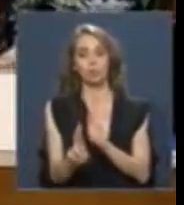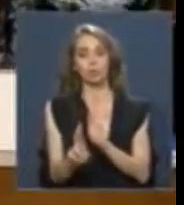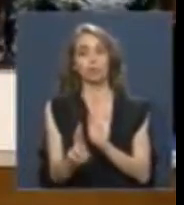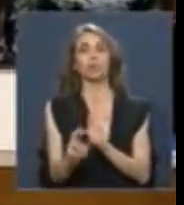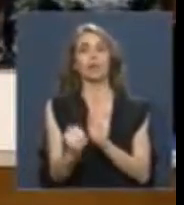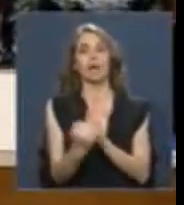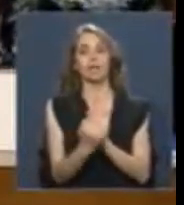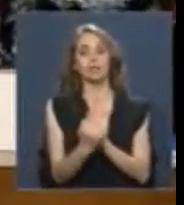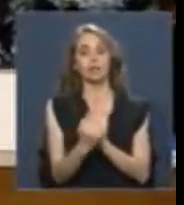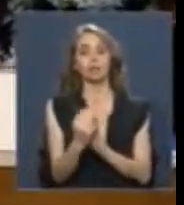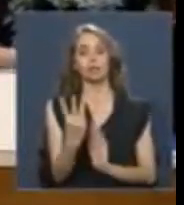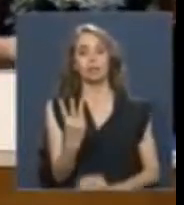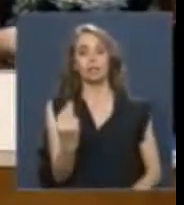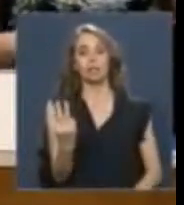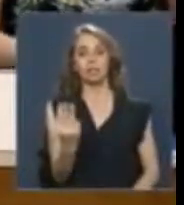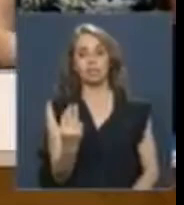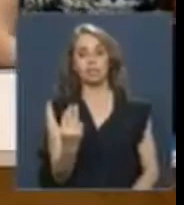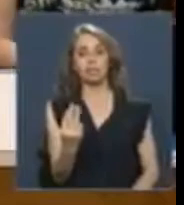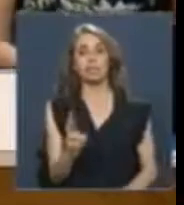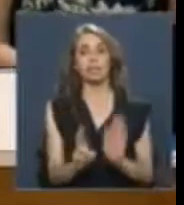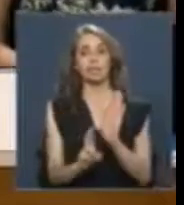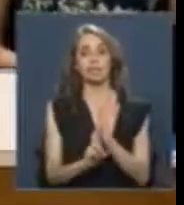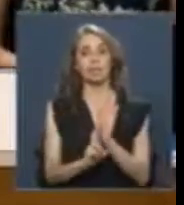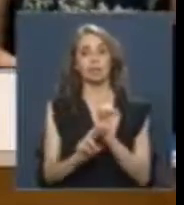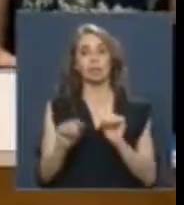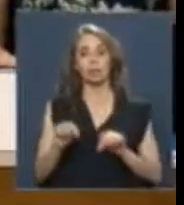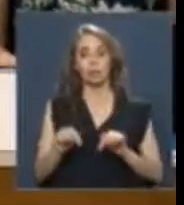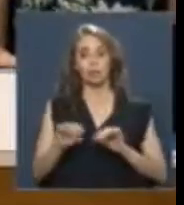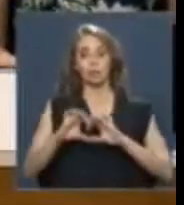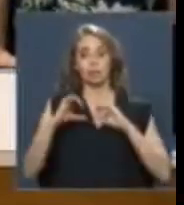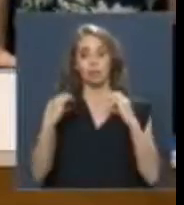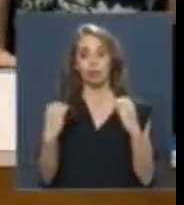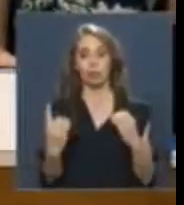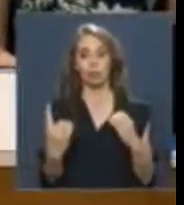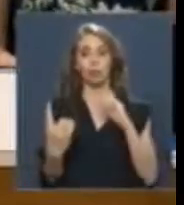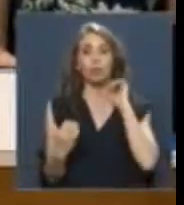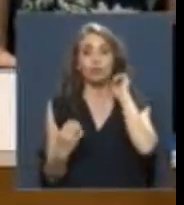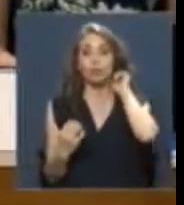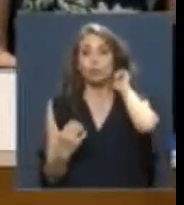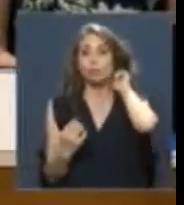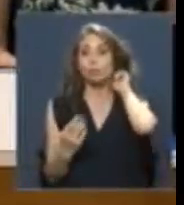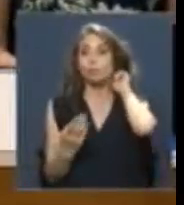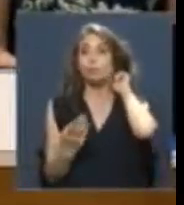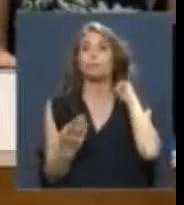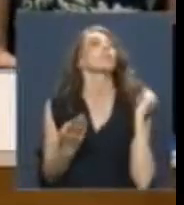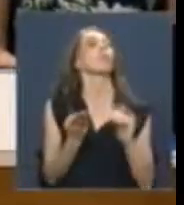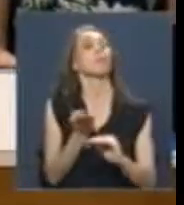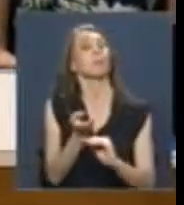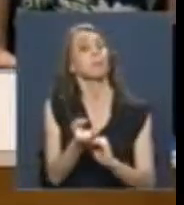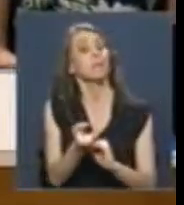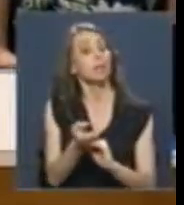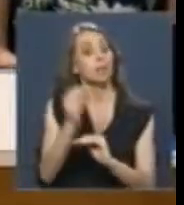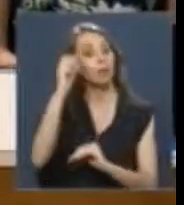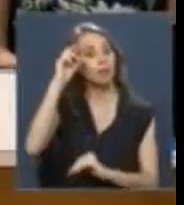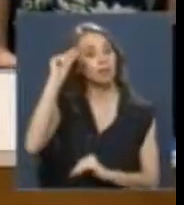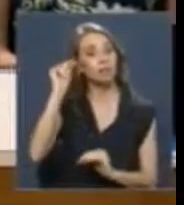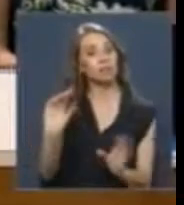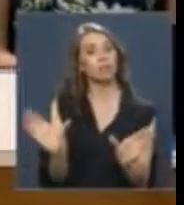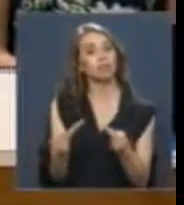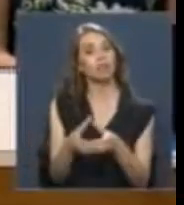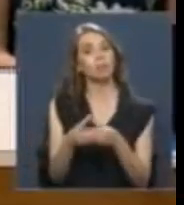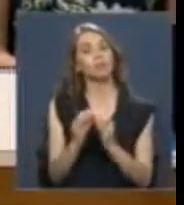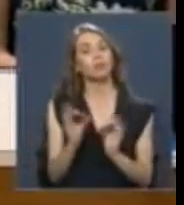y el artículo 313 del reglamento de esta corporación, solicitan la creación de una comisión